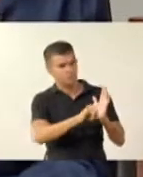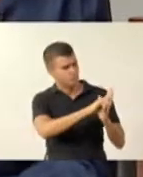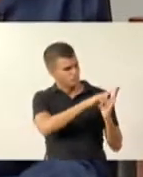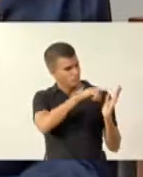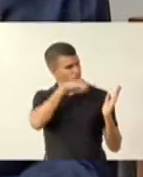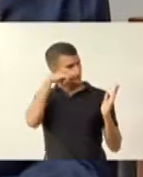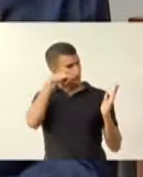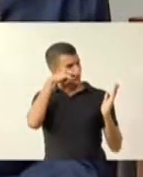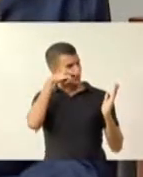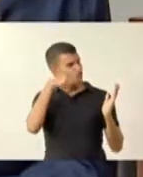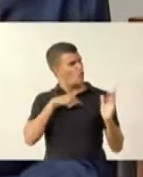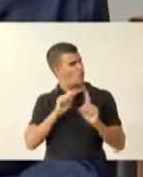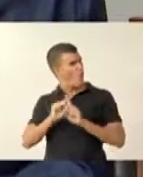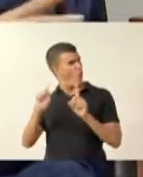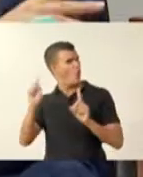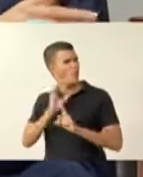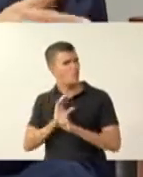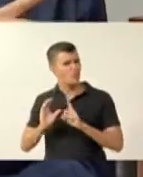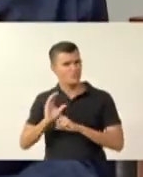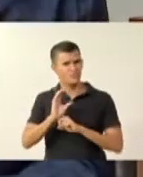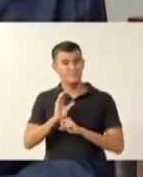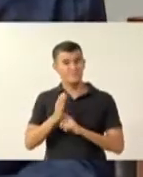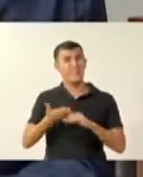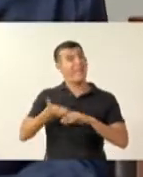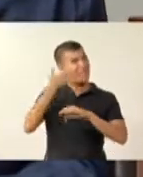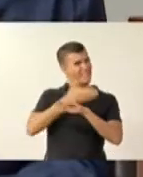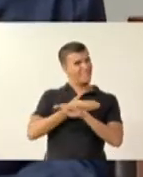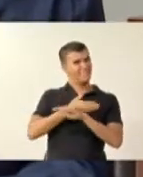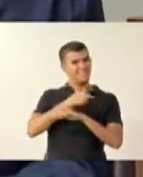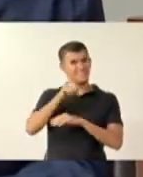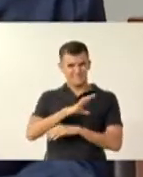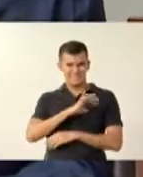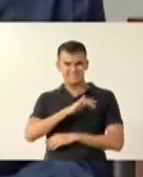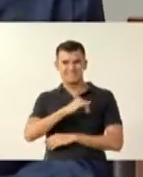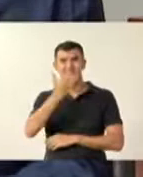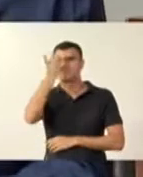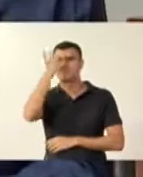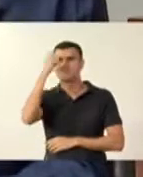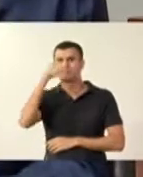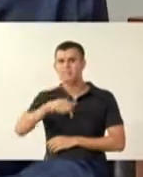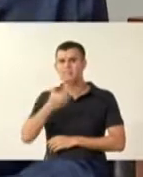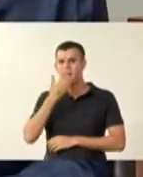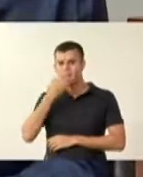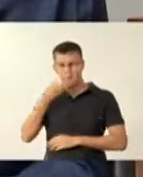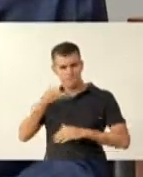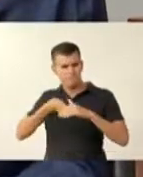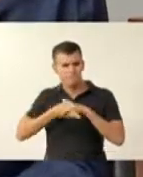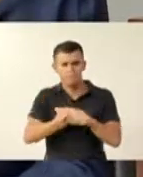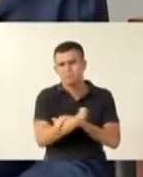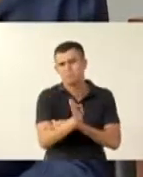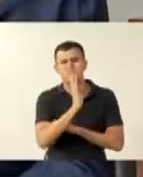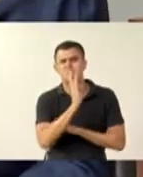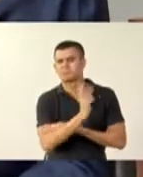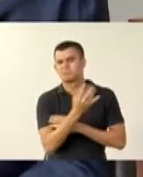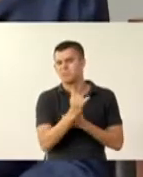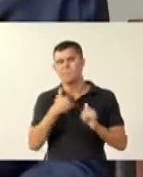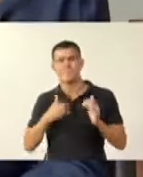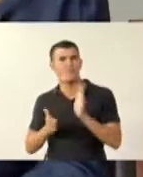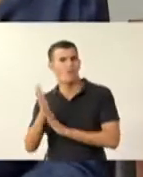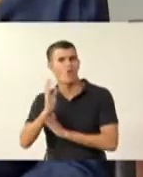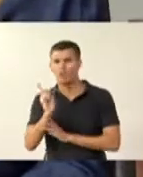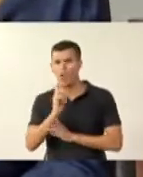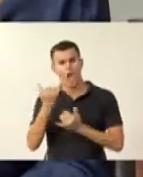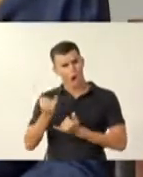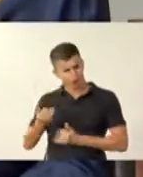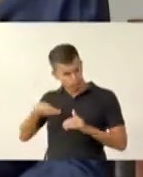culturas, porque Cali ha sido una ciudad que históricamente se le llamó una ciudad de paso, un cruce de caminos, pero donde también precisamente el